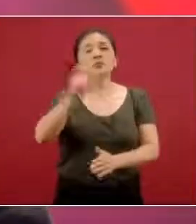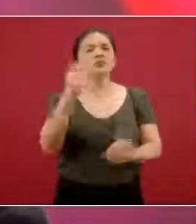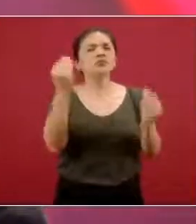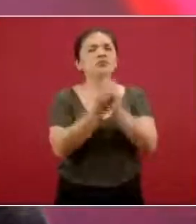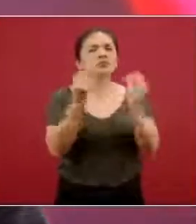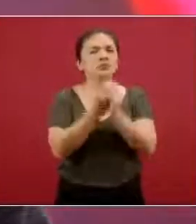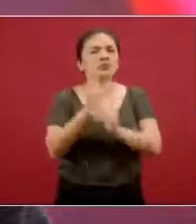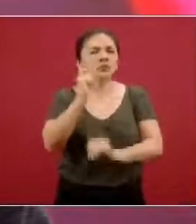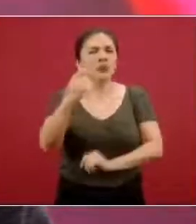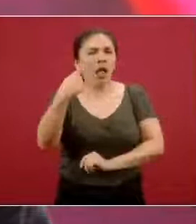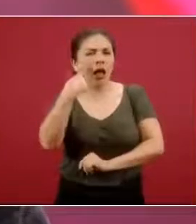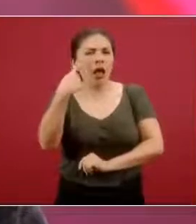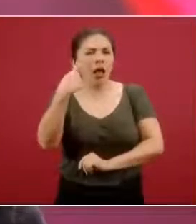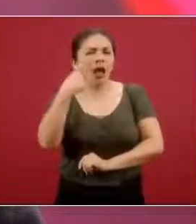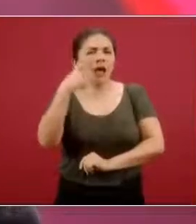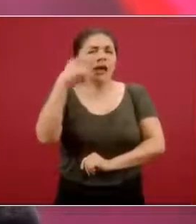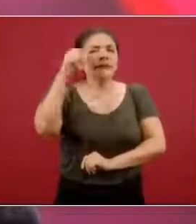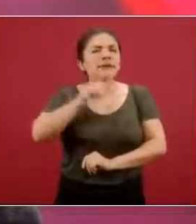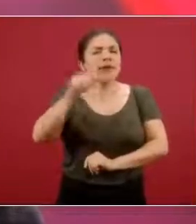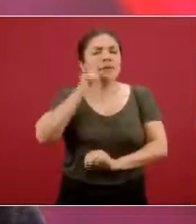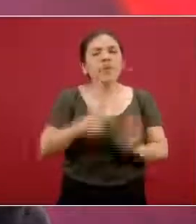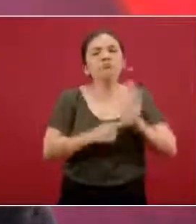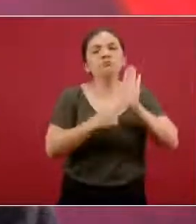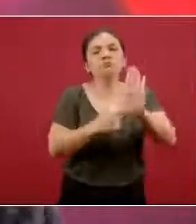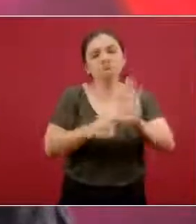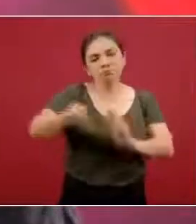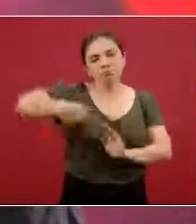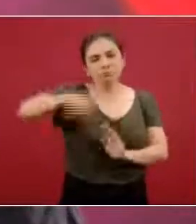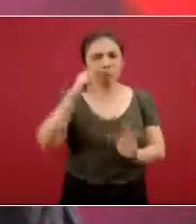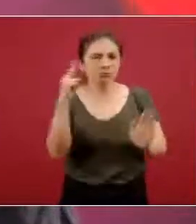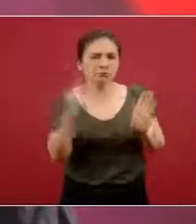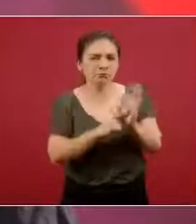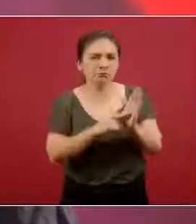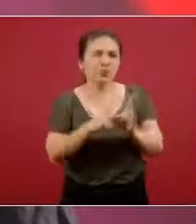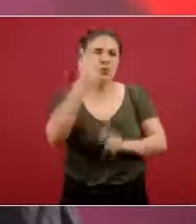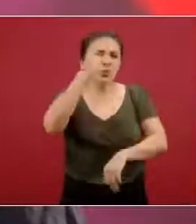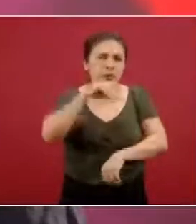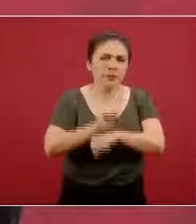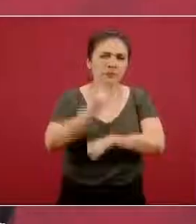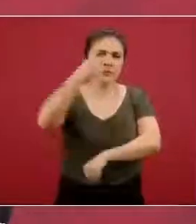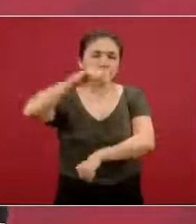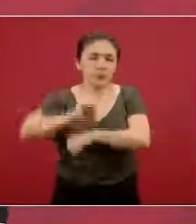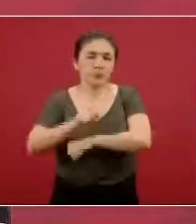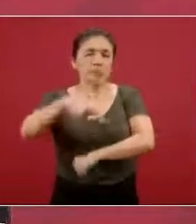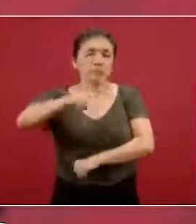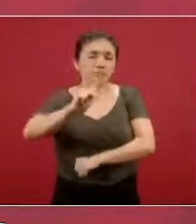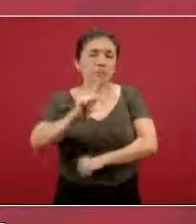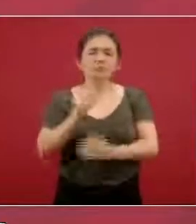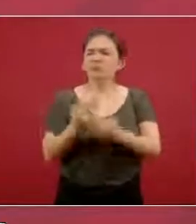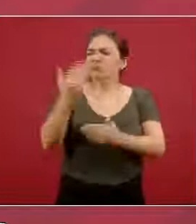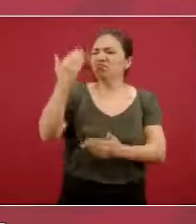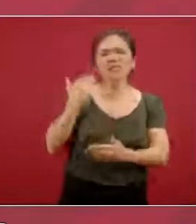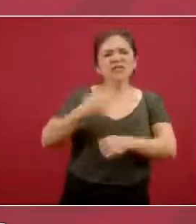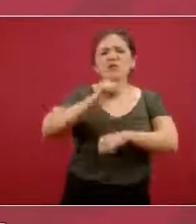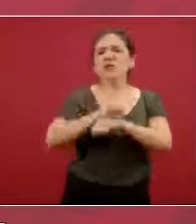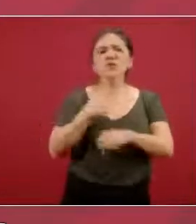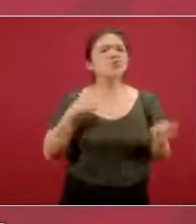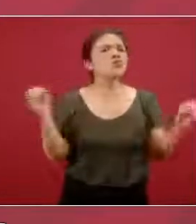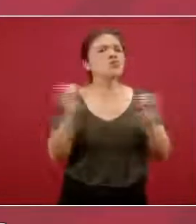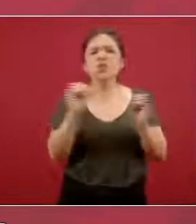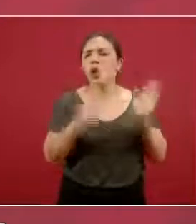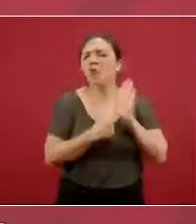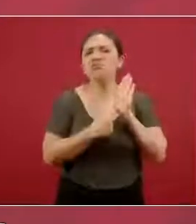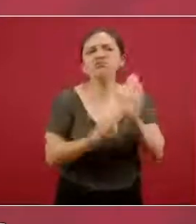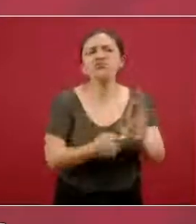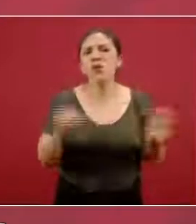que generalmente ponemos a disposición pública semanalmente, pero que hace algunas semanas no presentábamos en la